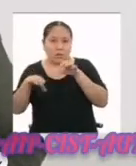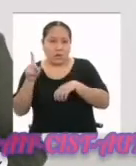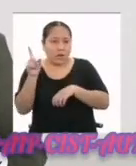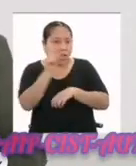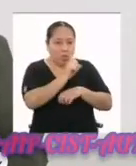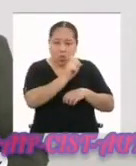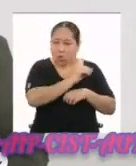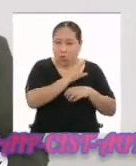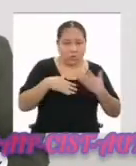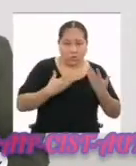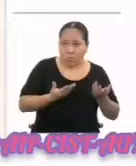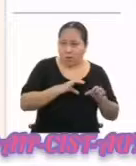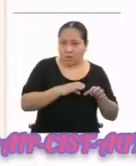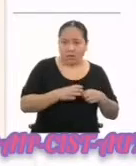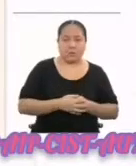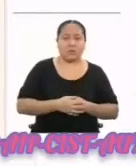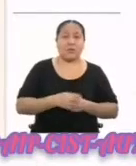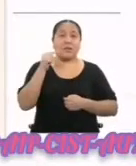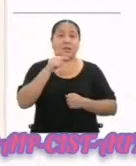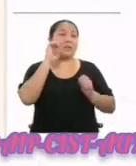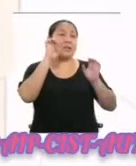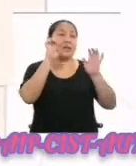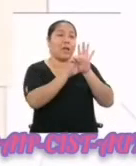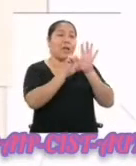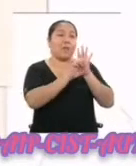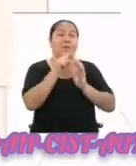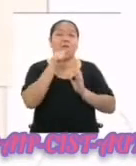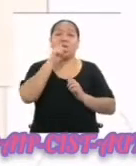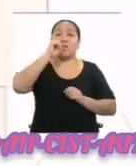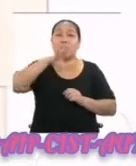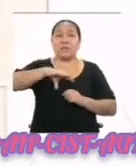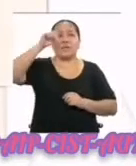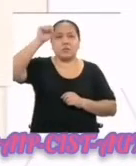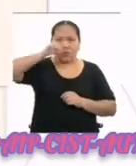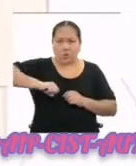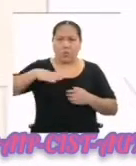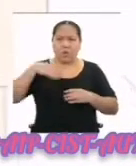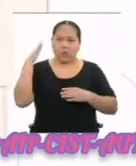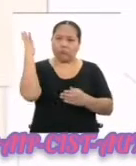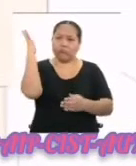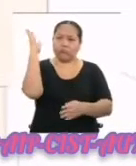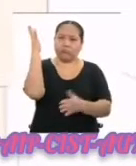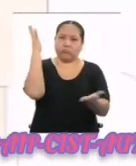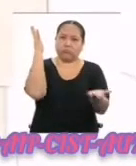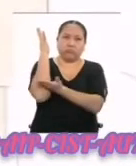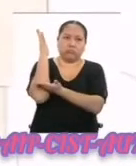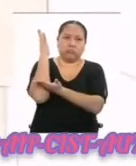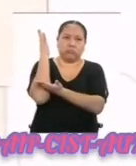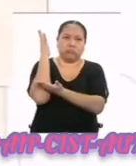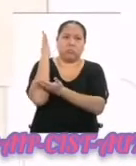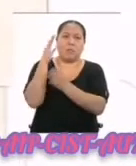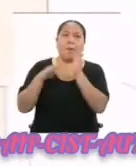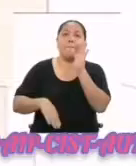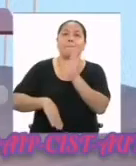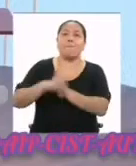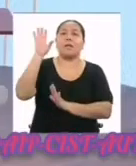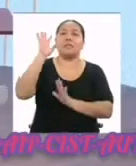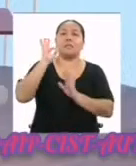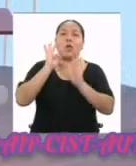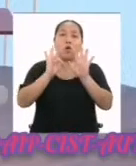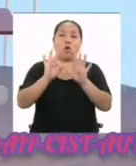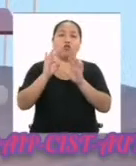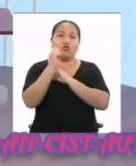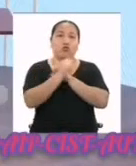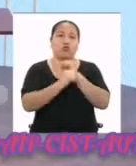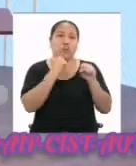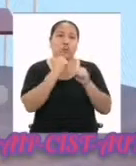no. En este ejemplo, dice que sí se puede podar árboles que tengan más de 8 años.